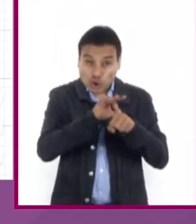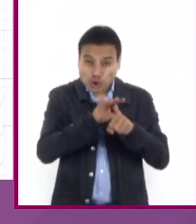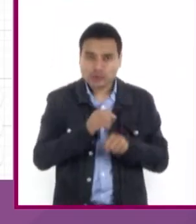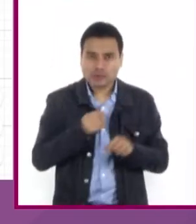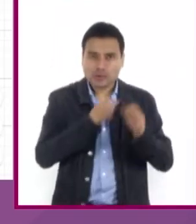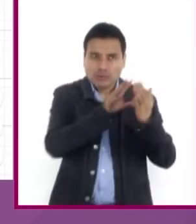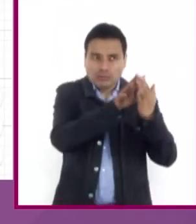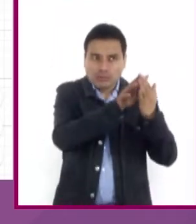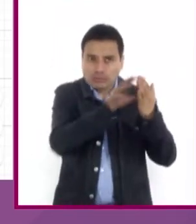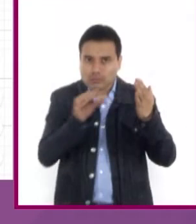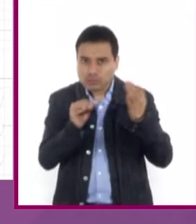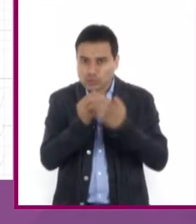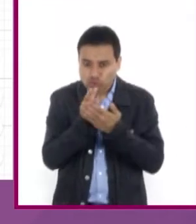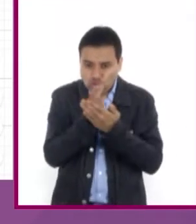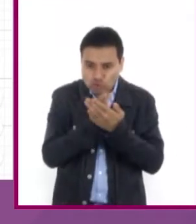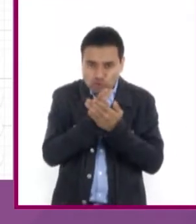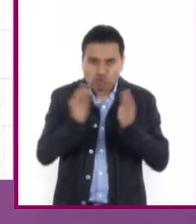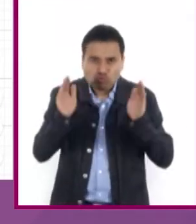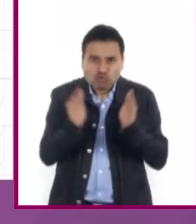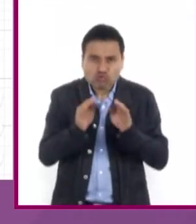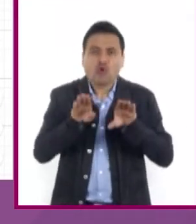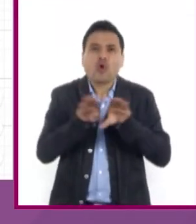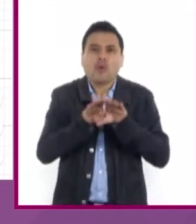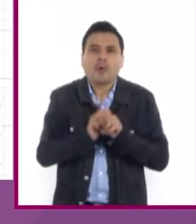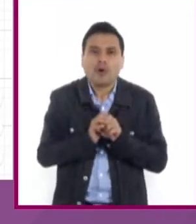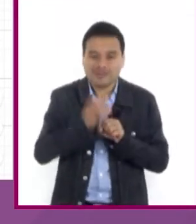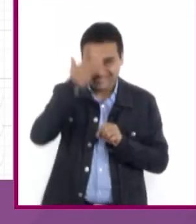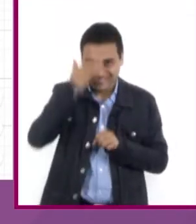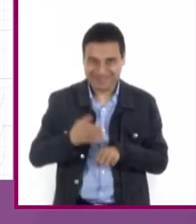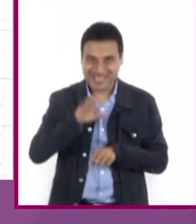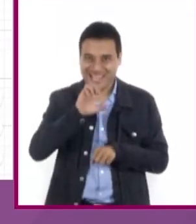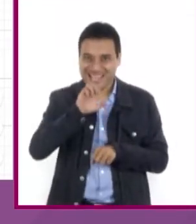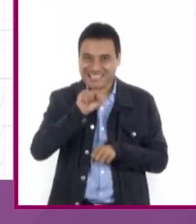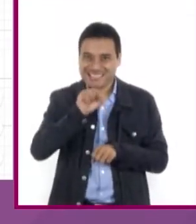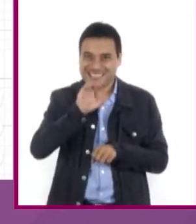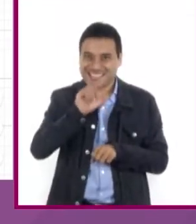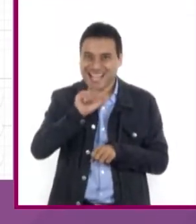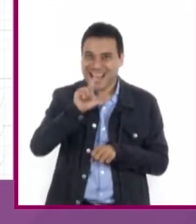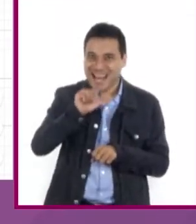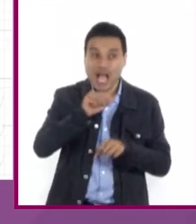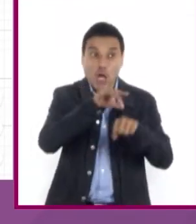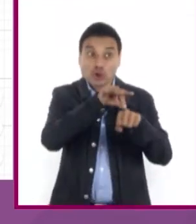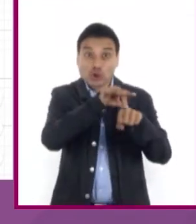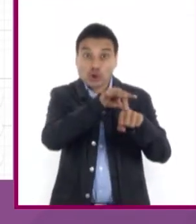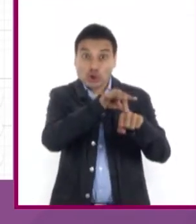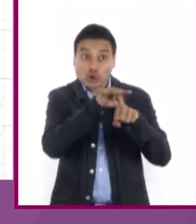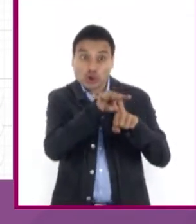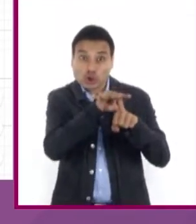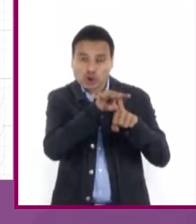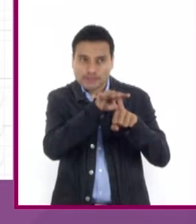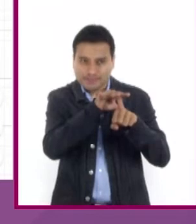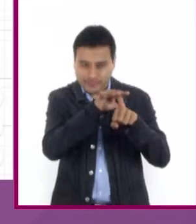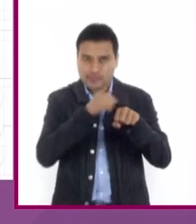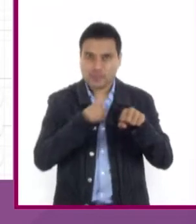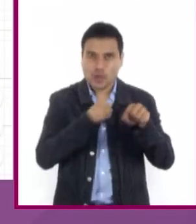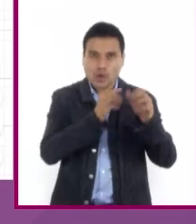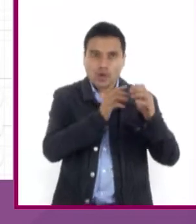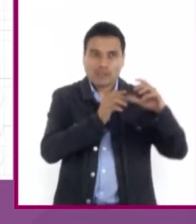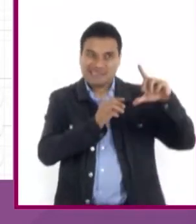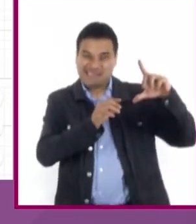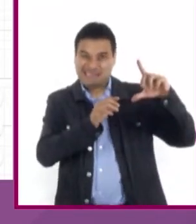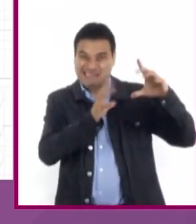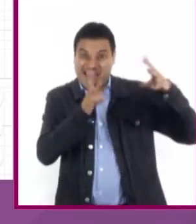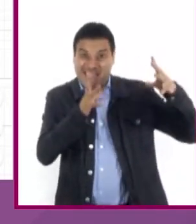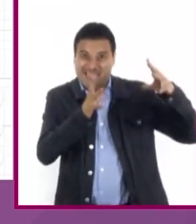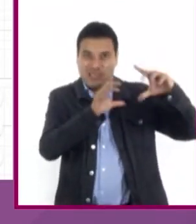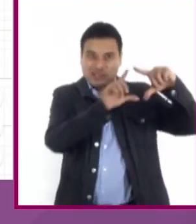figuras a escala es la relación matemática que existe entre las dimensiones reales y las dimensiones del dibujo que está